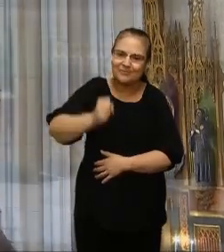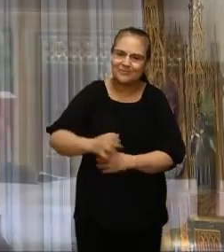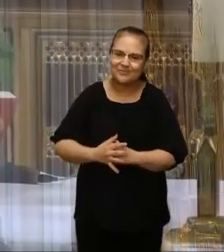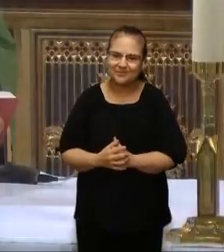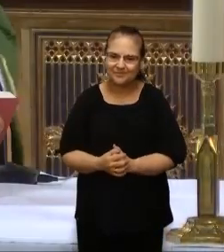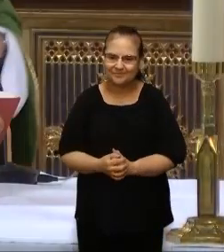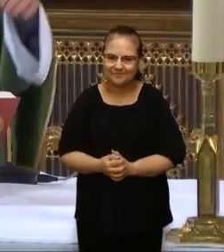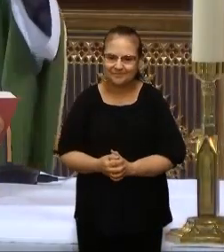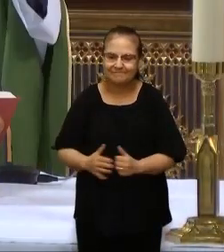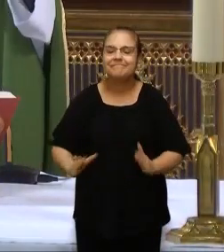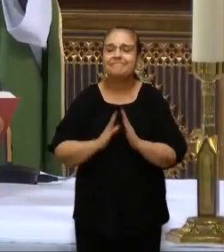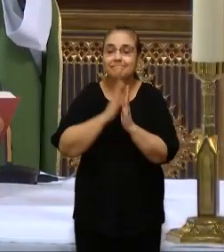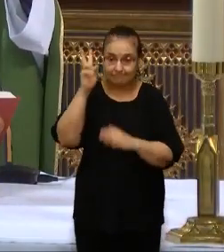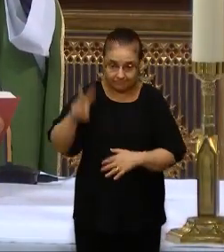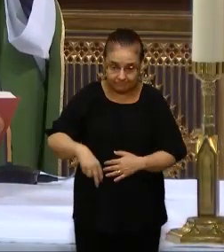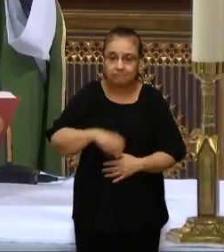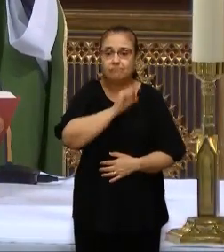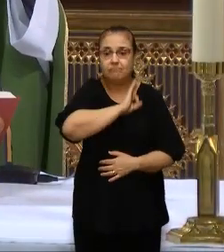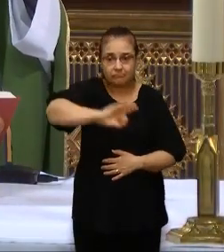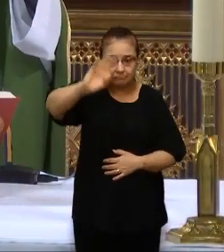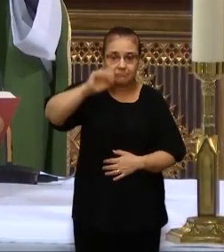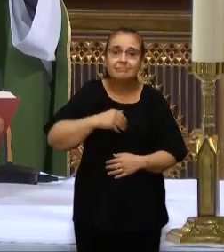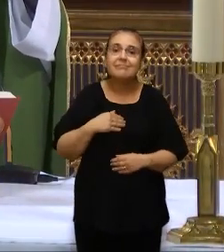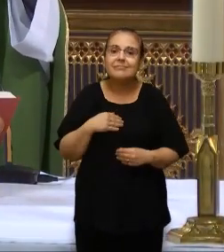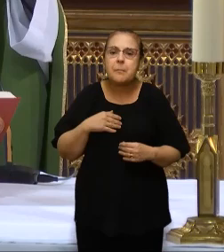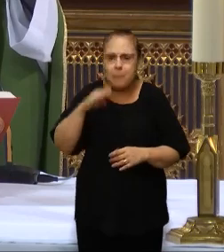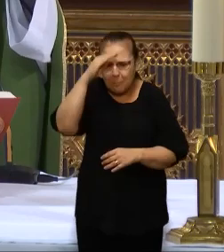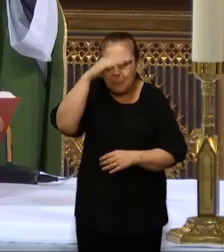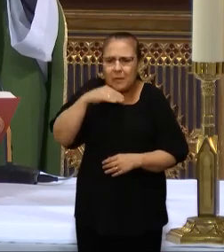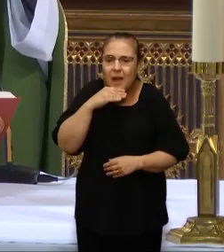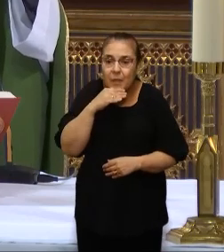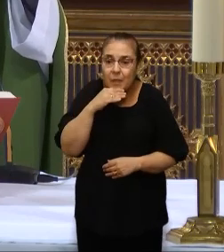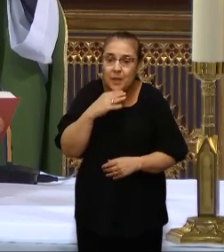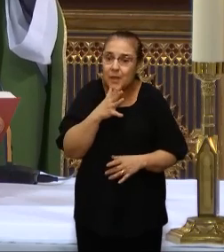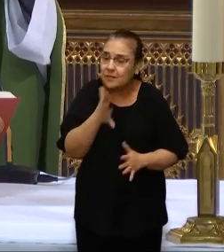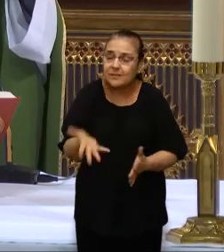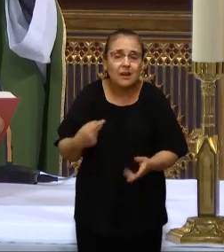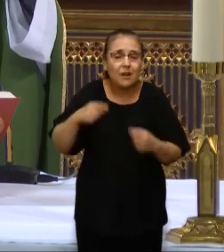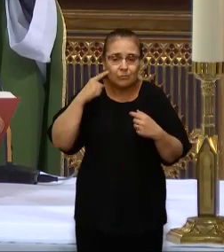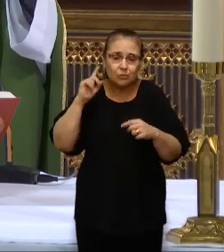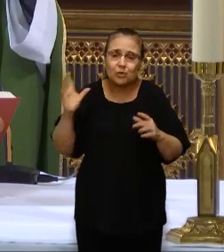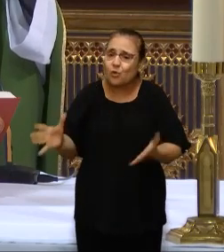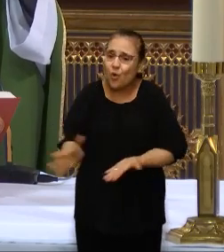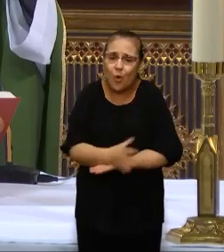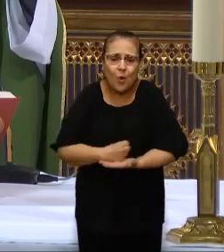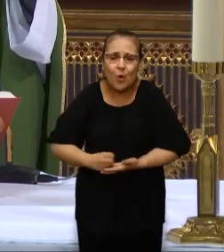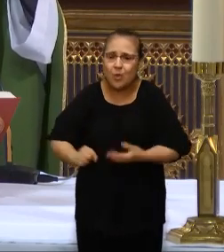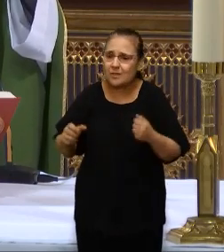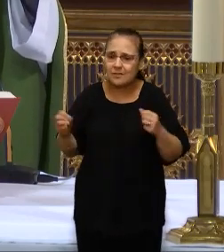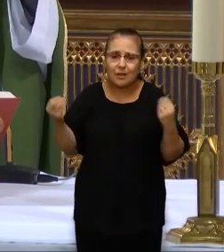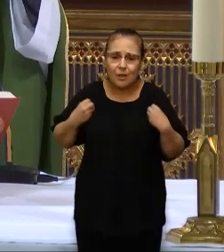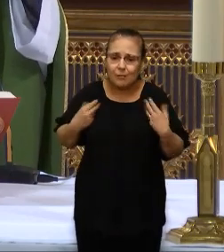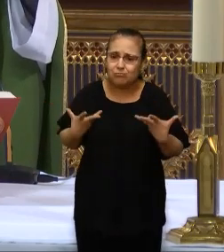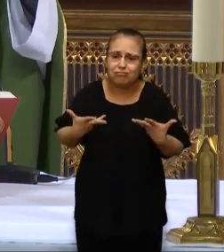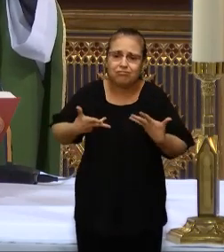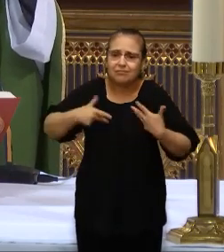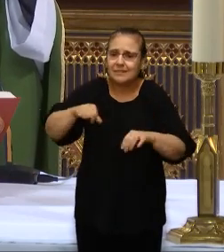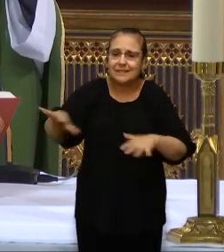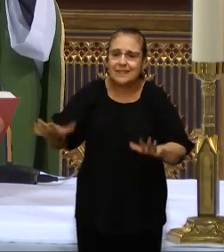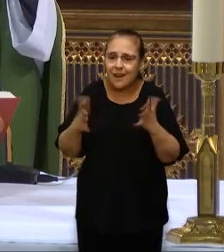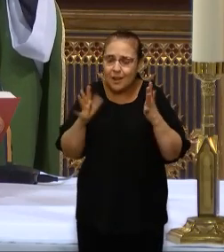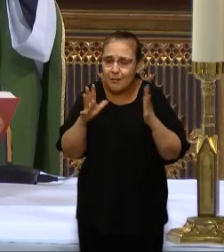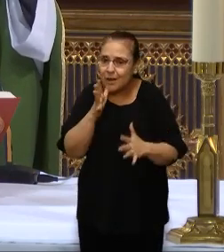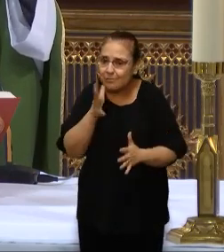cielo. Santo eres en verdad, Padre. Y con razón te alaban todas tus criaturas, ya que por Jesucristo, tu Hijo,